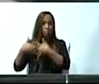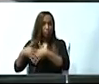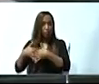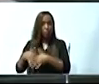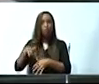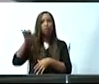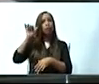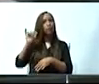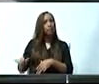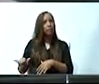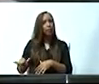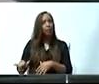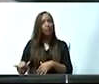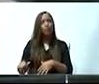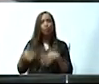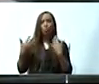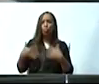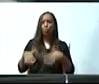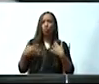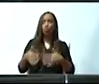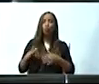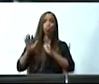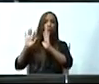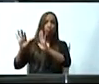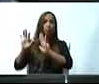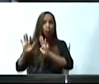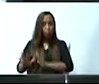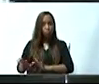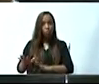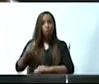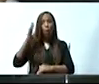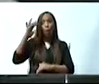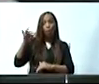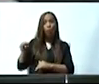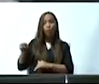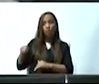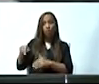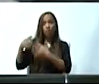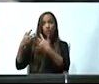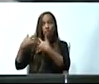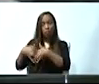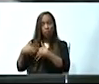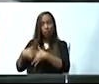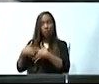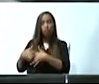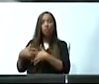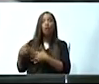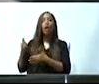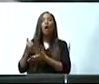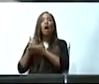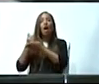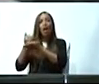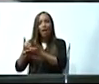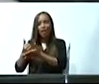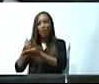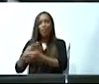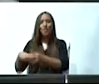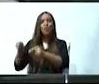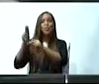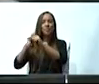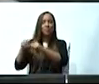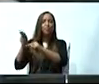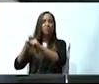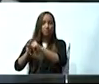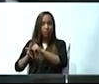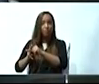se puedan, con las ganancias que genera Punta Catalina y una buena administración que esperamos que este fideicomiso pueda garantizar, pues que se pigmente